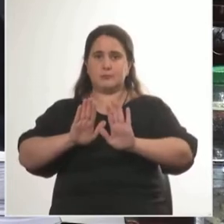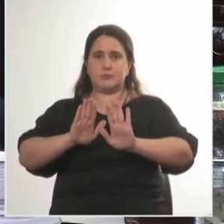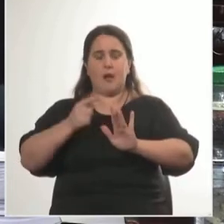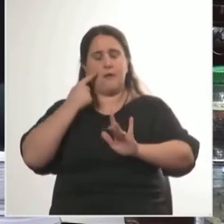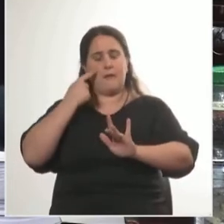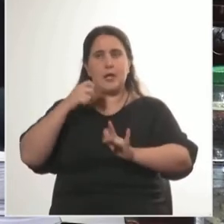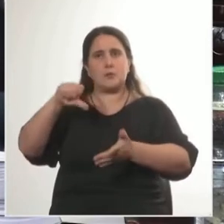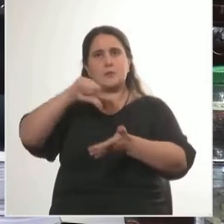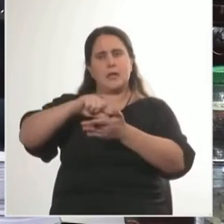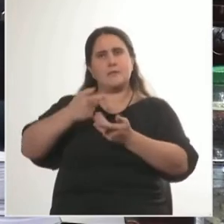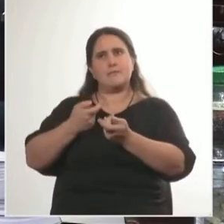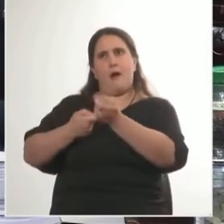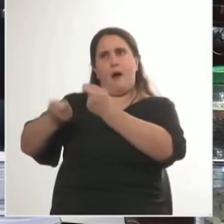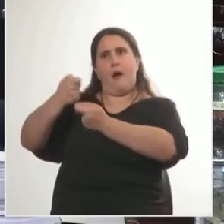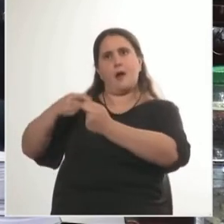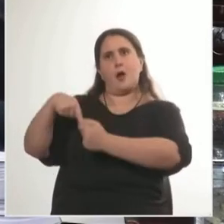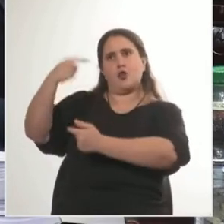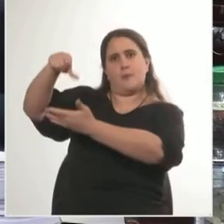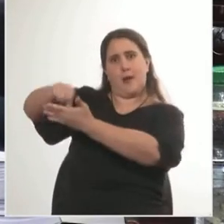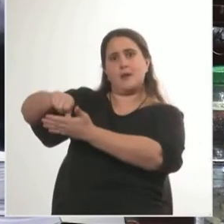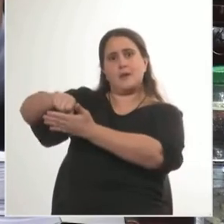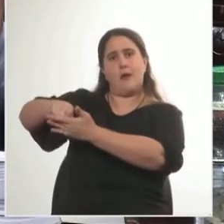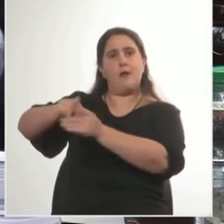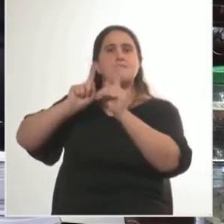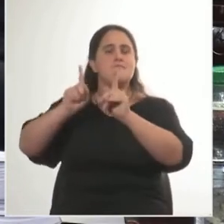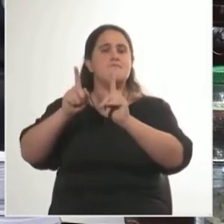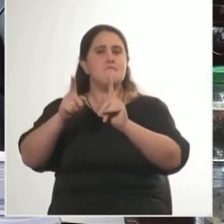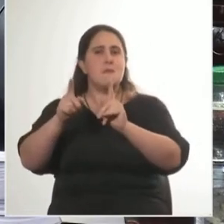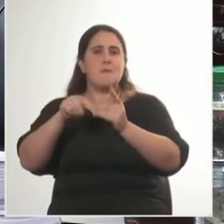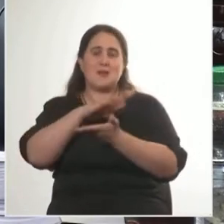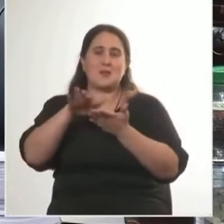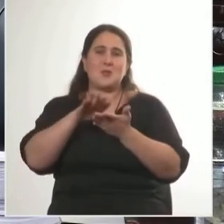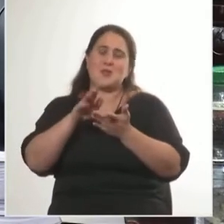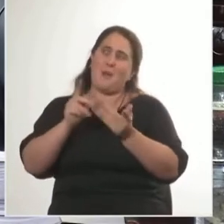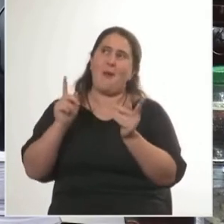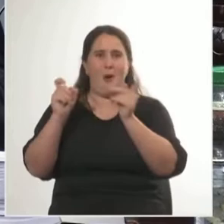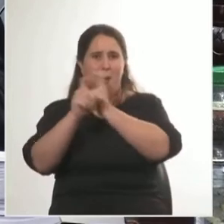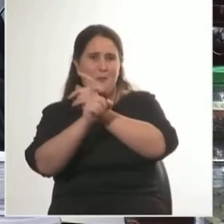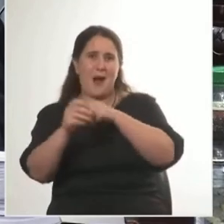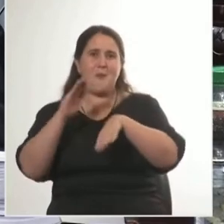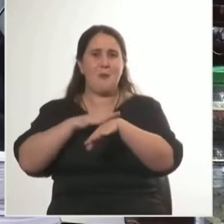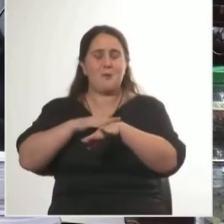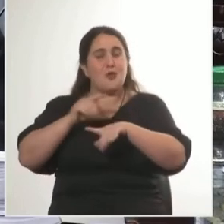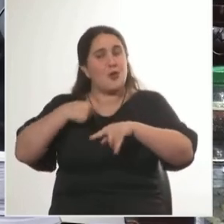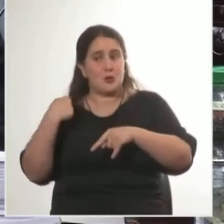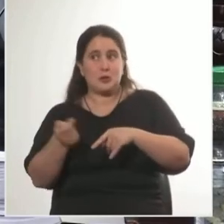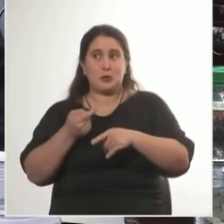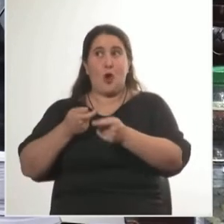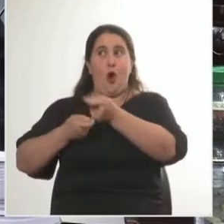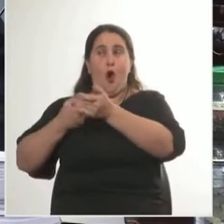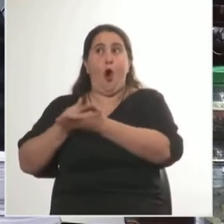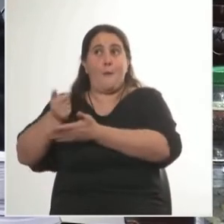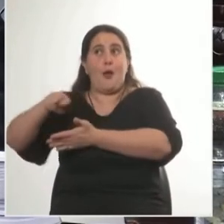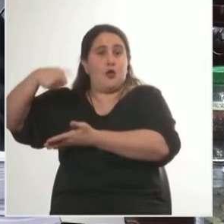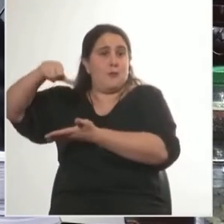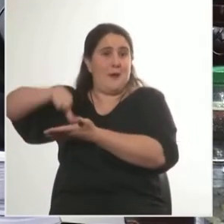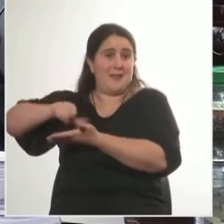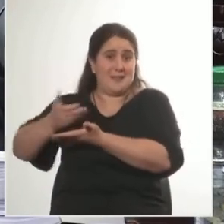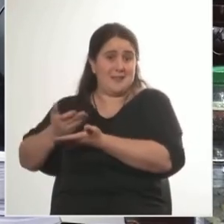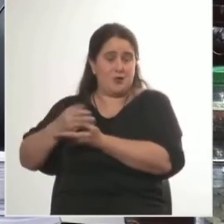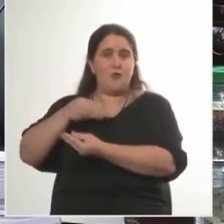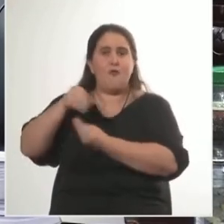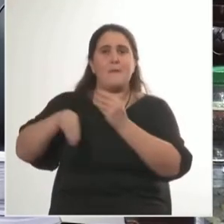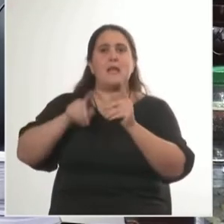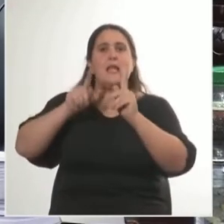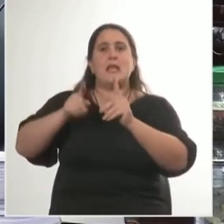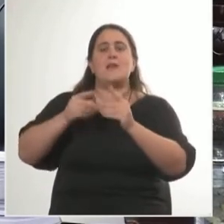como país exportador. Bueno, lo vemos más complicado cuando nos paramos como un país que las familias